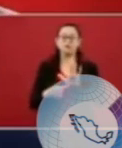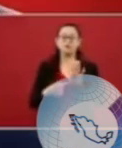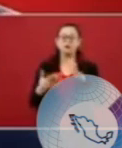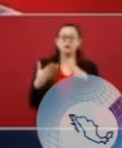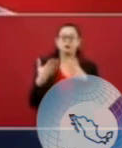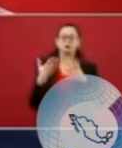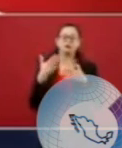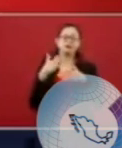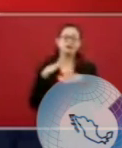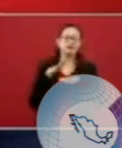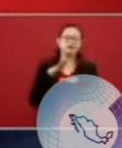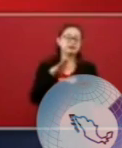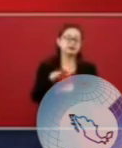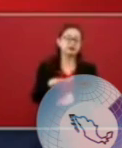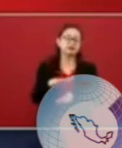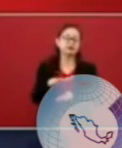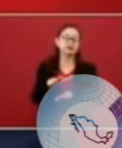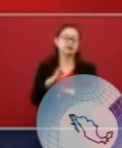el avance